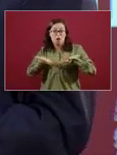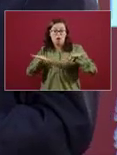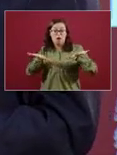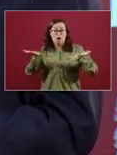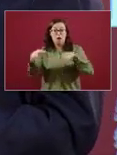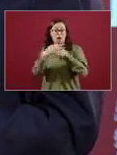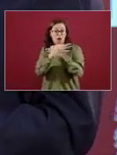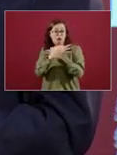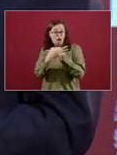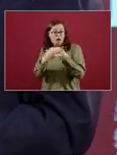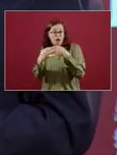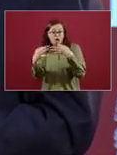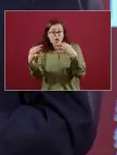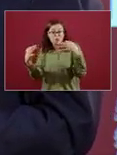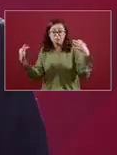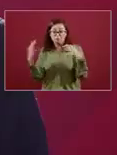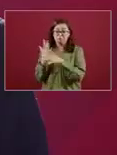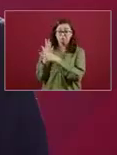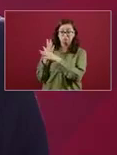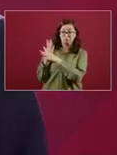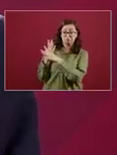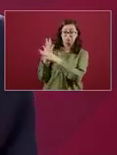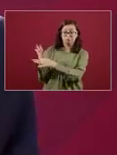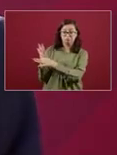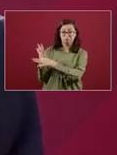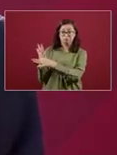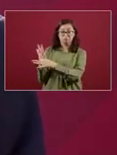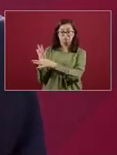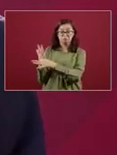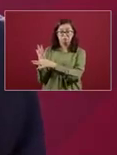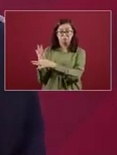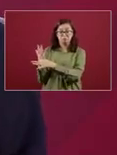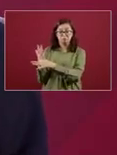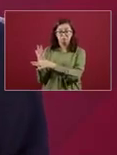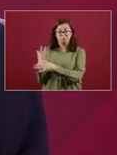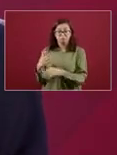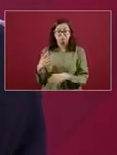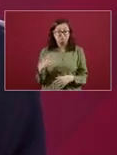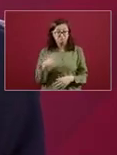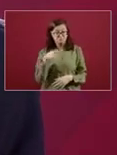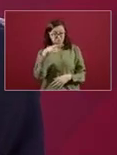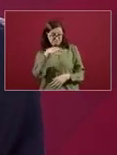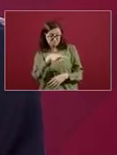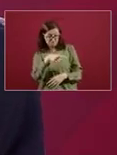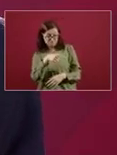diciendo que reprobaba el que yo